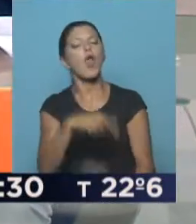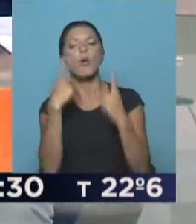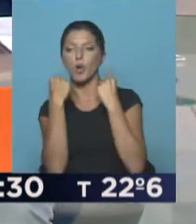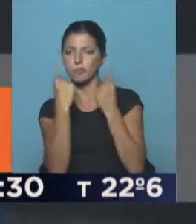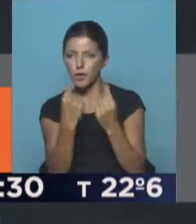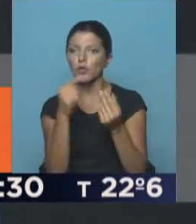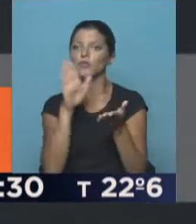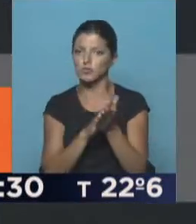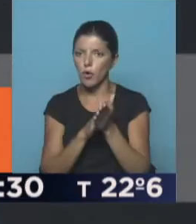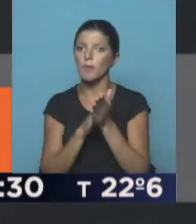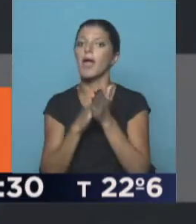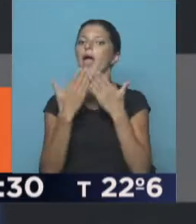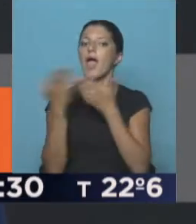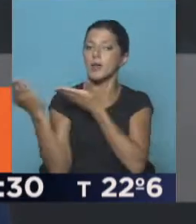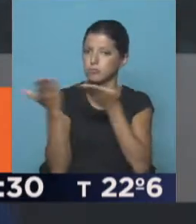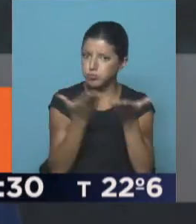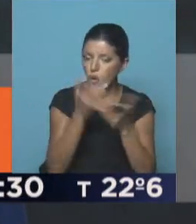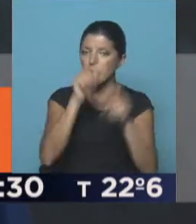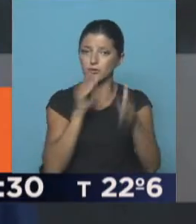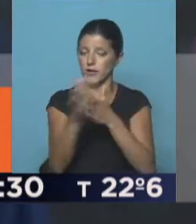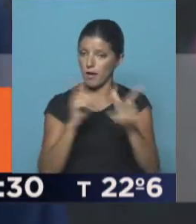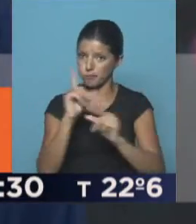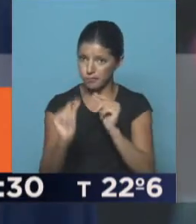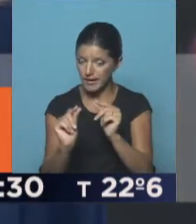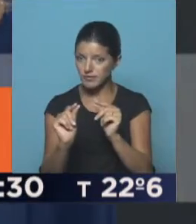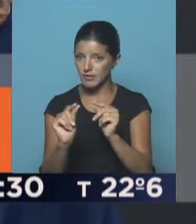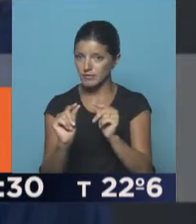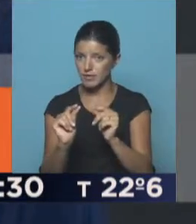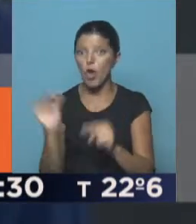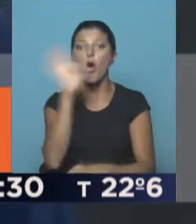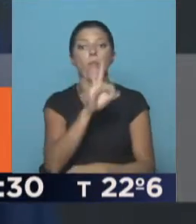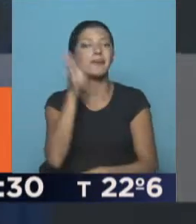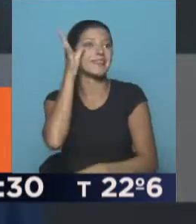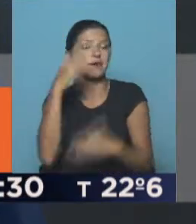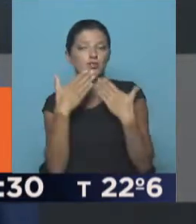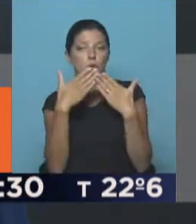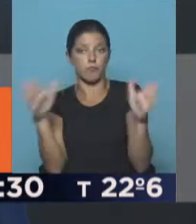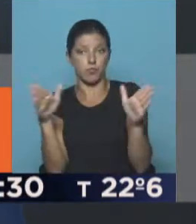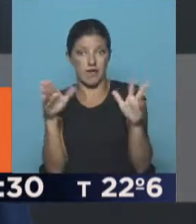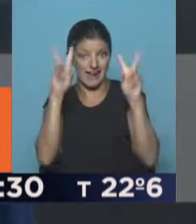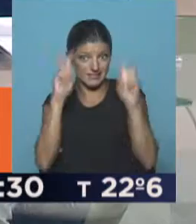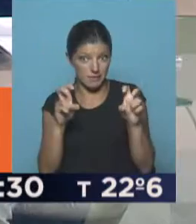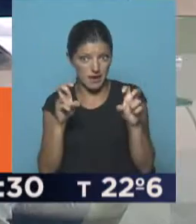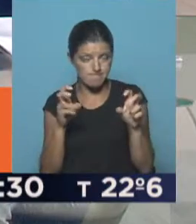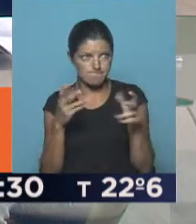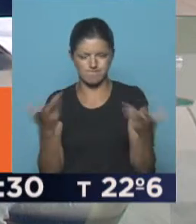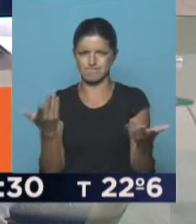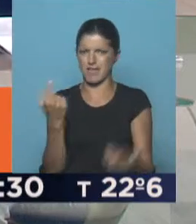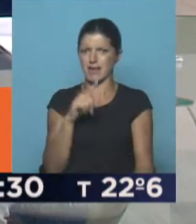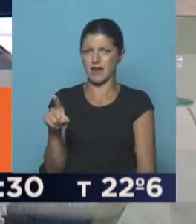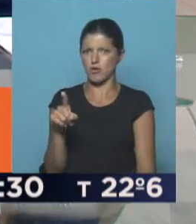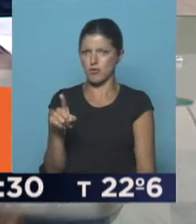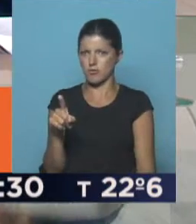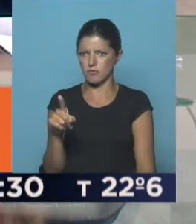con la apertura a los refugiados y demás, y se la está cuestionando por ser demasiado abierta en esos temas, es raro que en el medio de todo